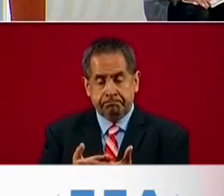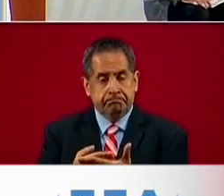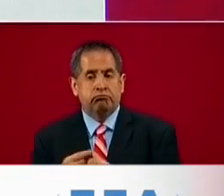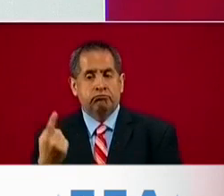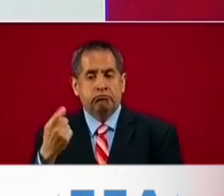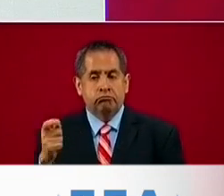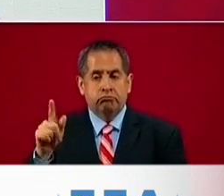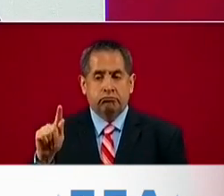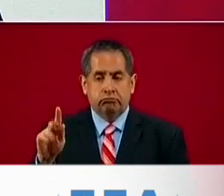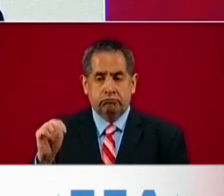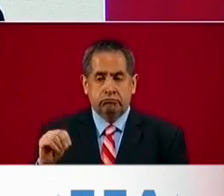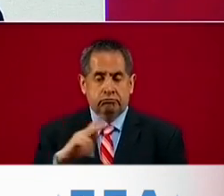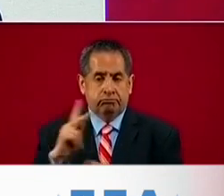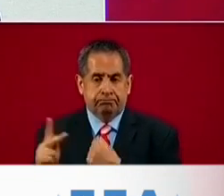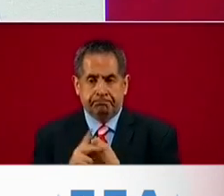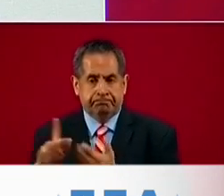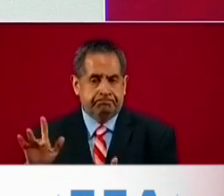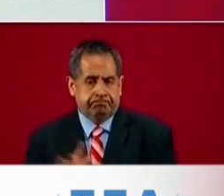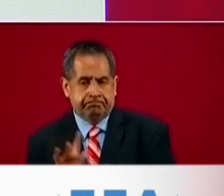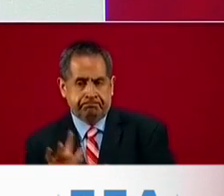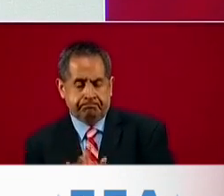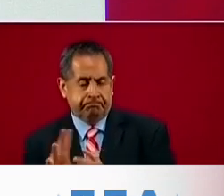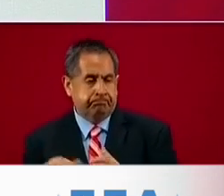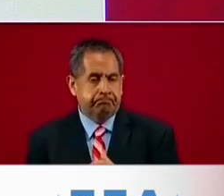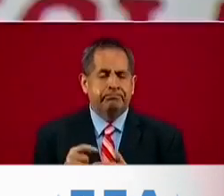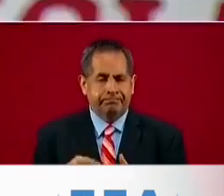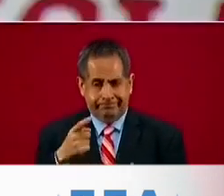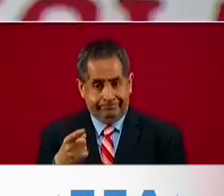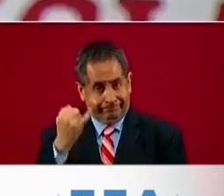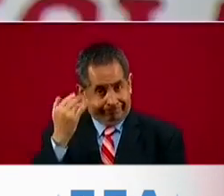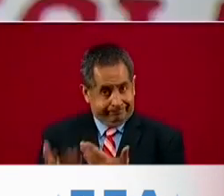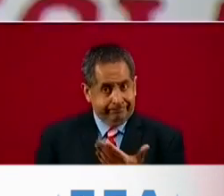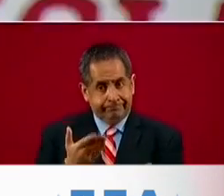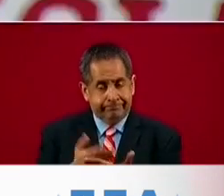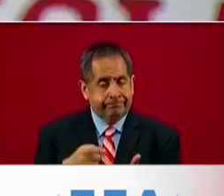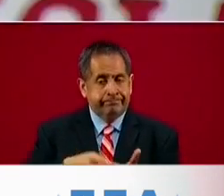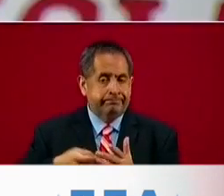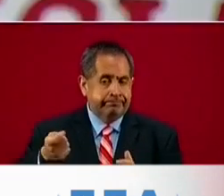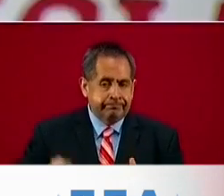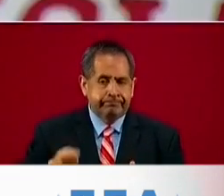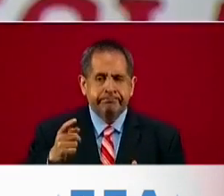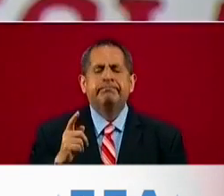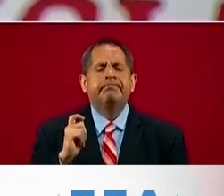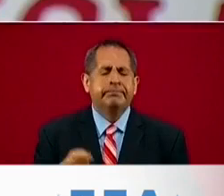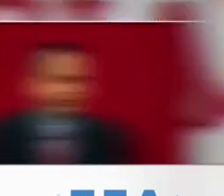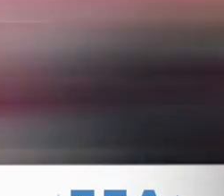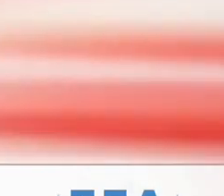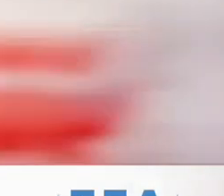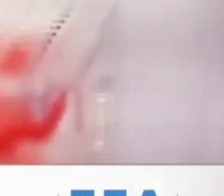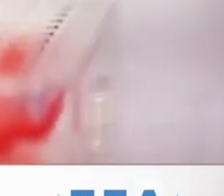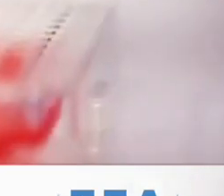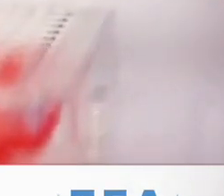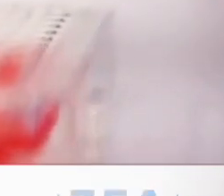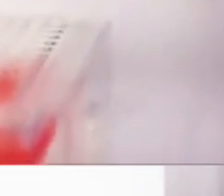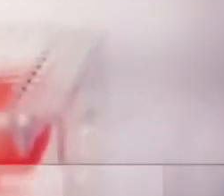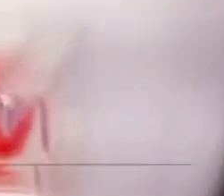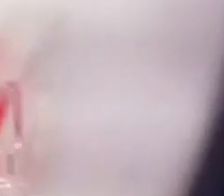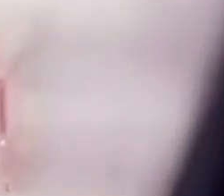a mexicanos como parte de un grupo de 35 mil personas. La convocatoria se hará a finales de este año para mayores de 18